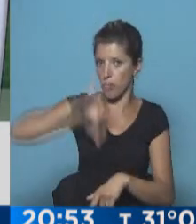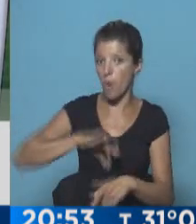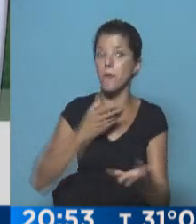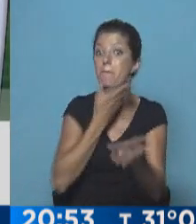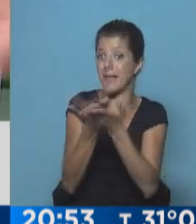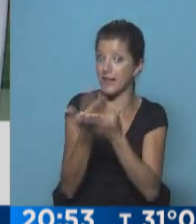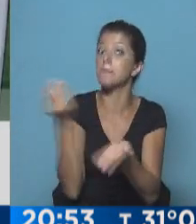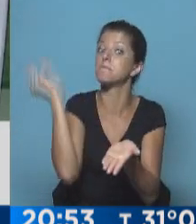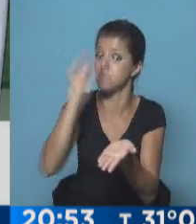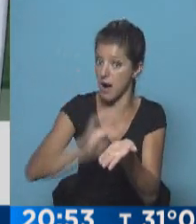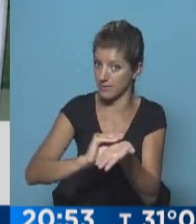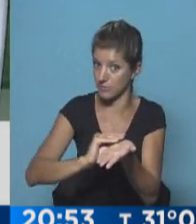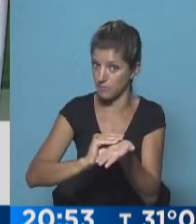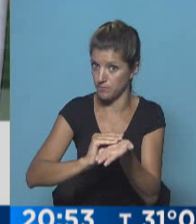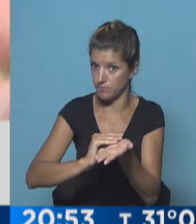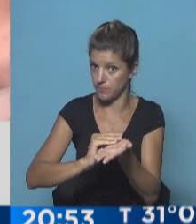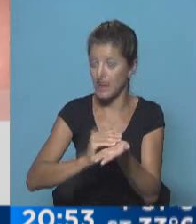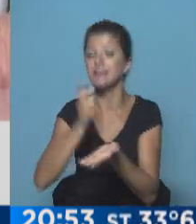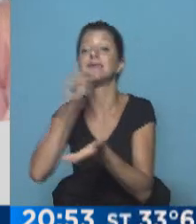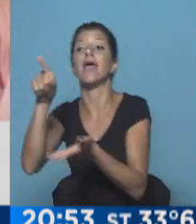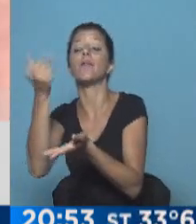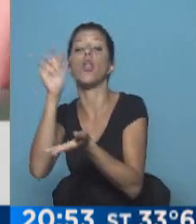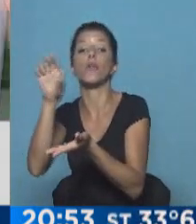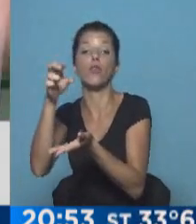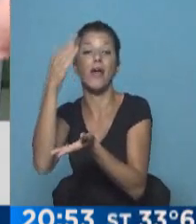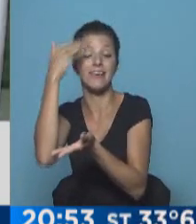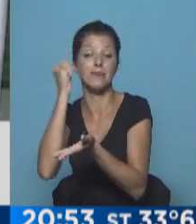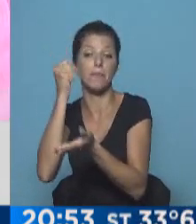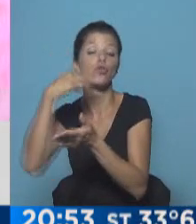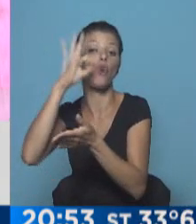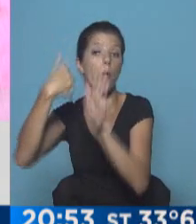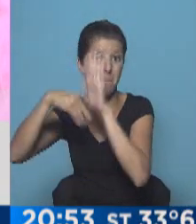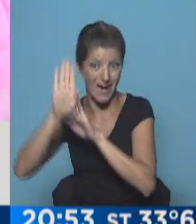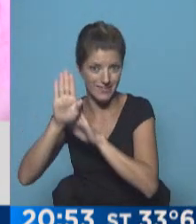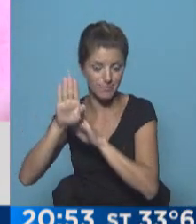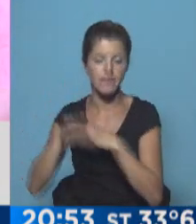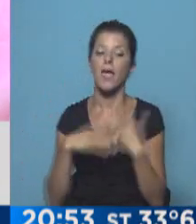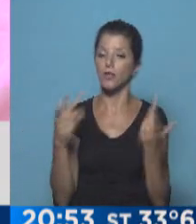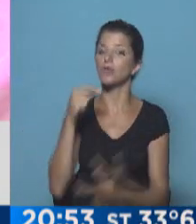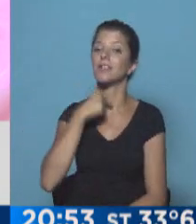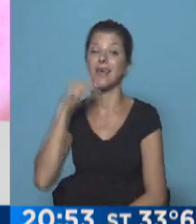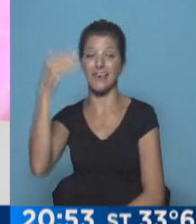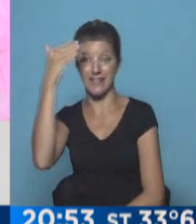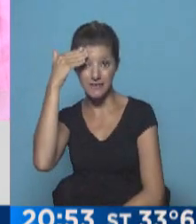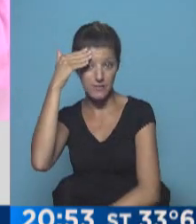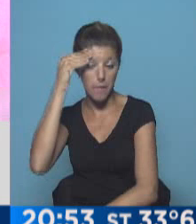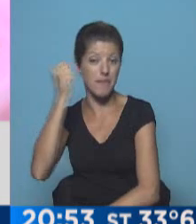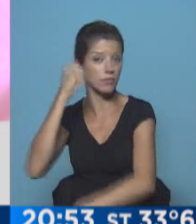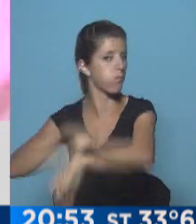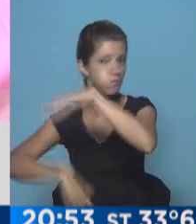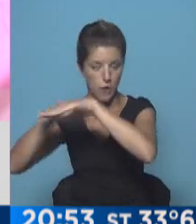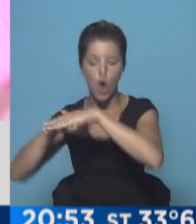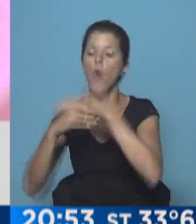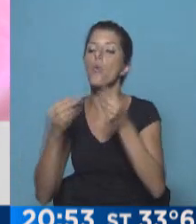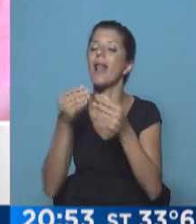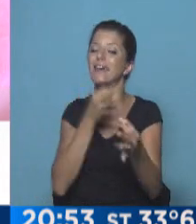más los gremios por las paritarias con un dólar de más de 15. Entonces lo quiere frenar en menos de 15 pesos. ¿Cuál es la táctica, la estrategia